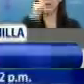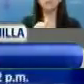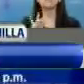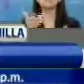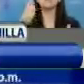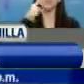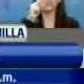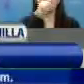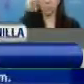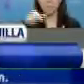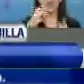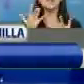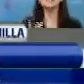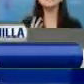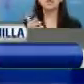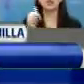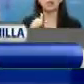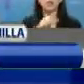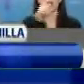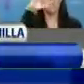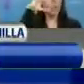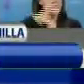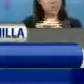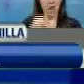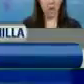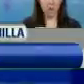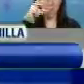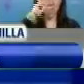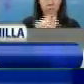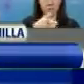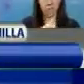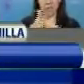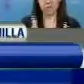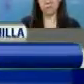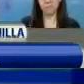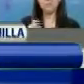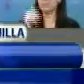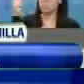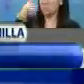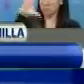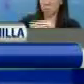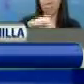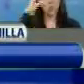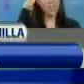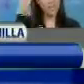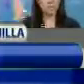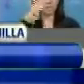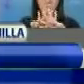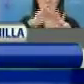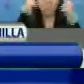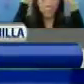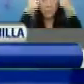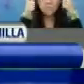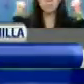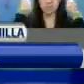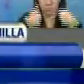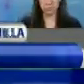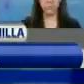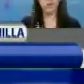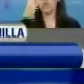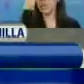Ministerio de Gobernación haciendo inteligencia criminal con ICI, con Policía Nacional Civil tratando de ubicar para hacer